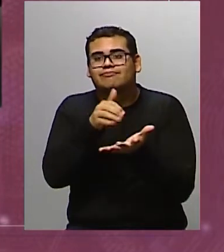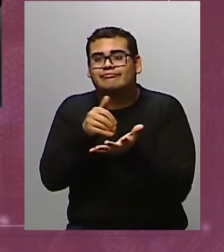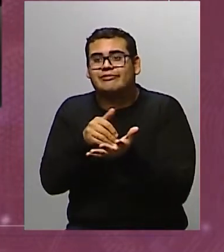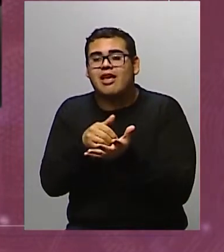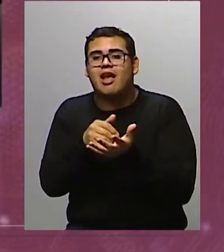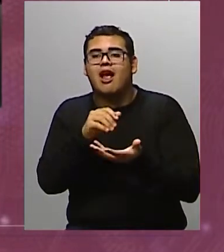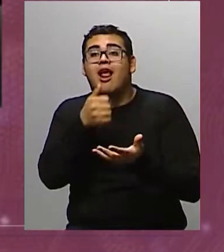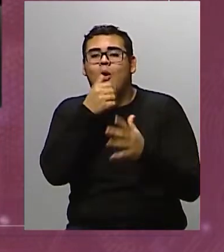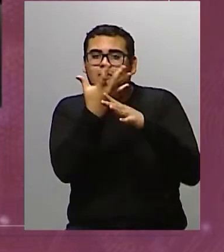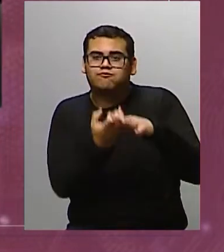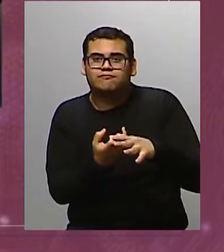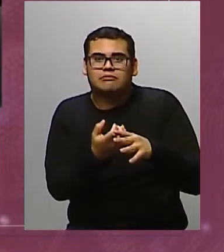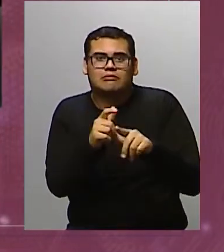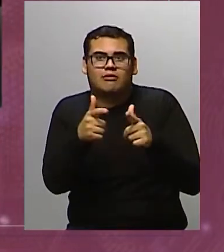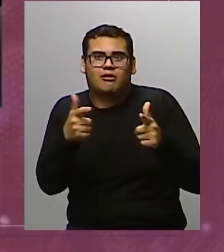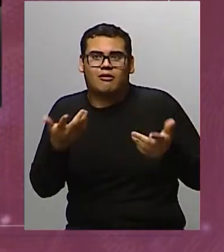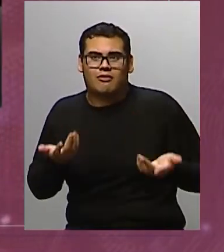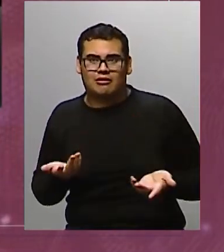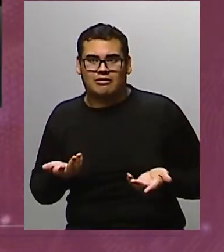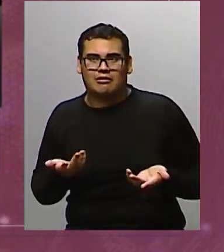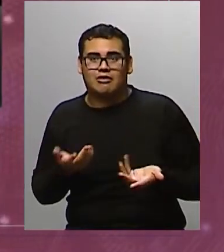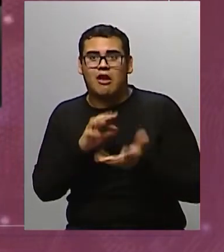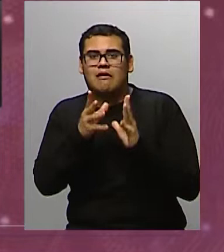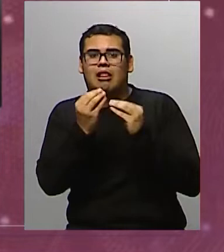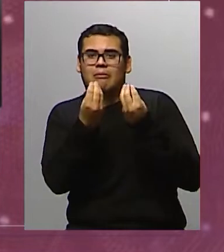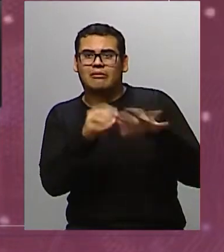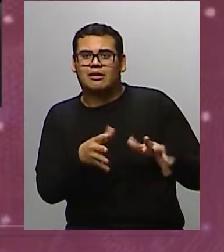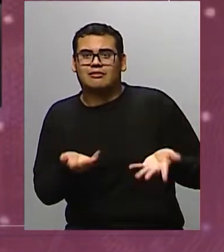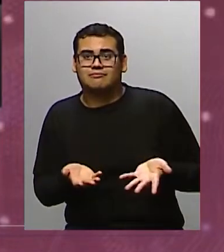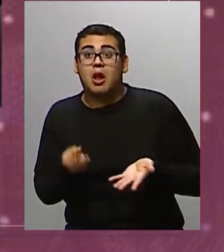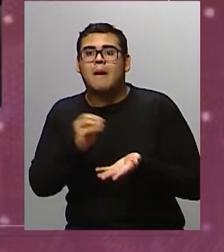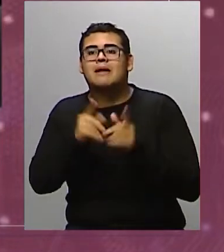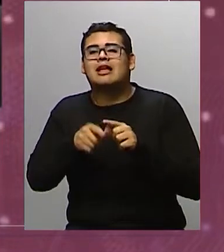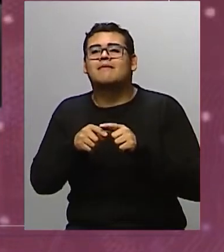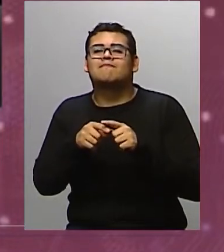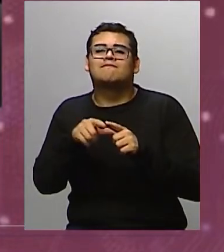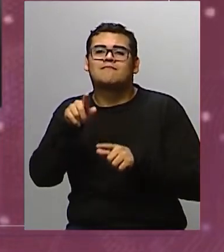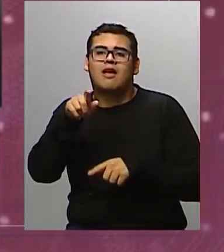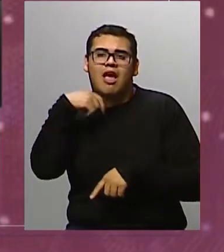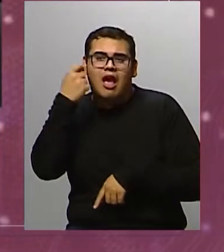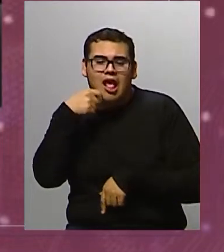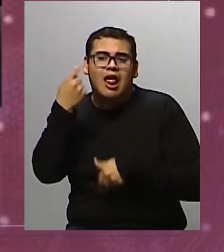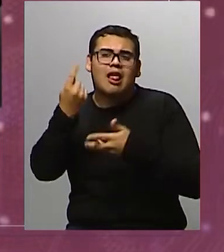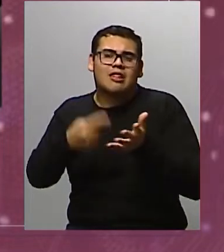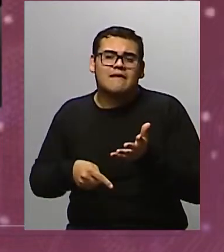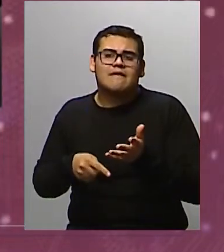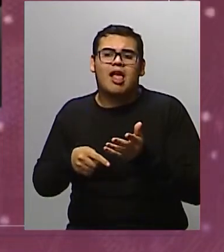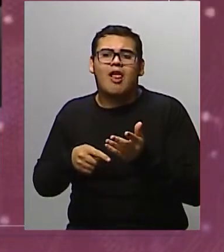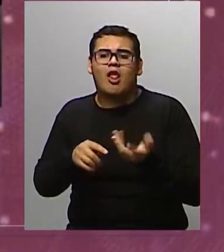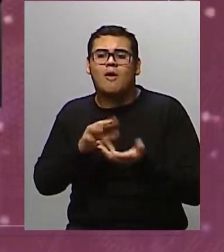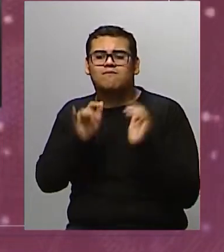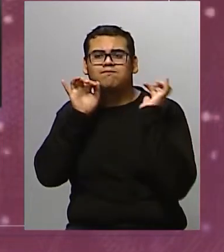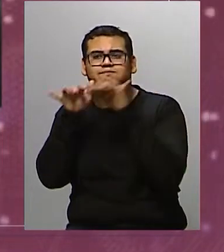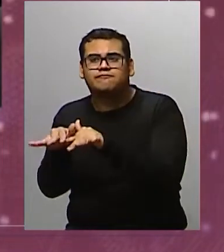problema, el suelo que se nos está perdiendo. Y por otro lado, la invasión de especies invasoras, el caso del tamarindo, el caso del jabalí,